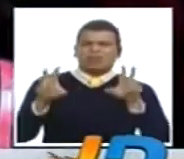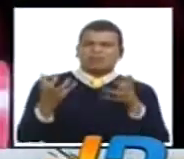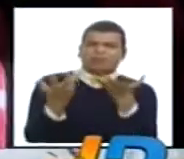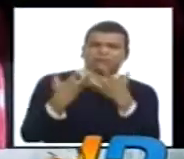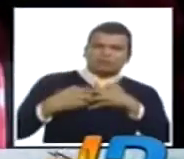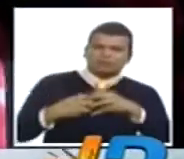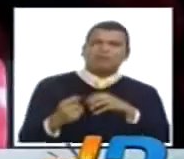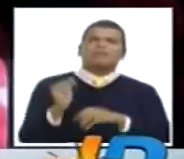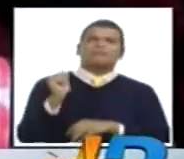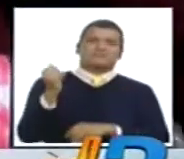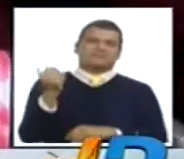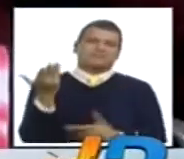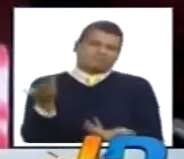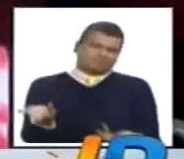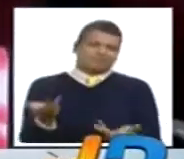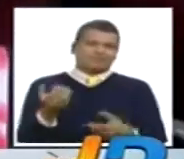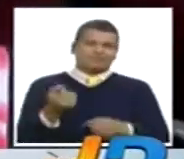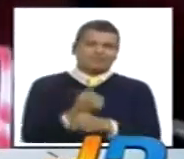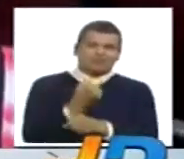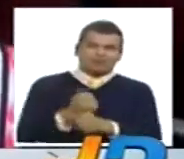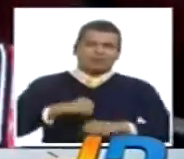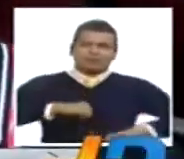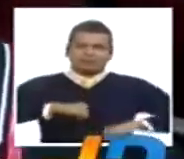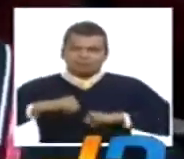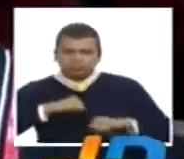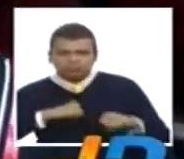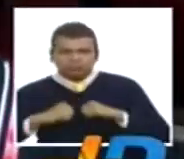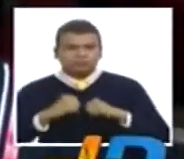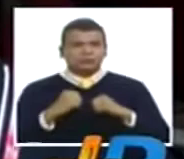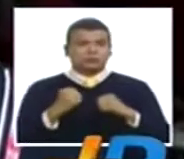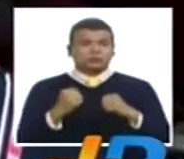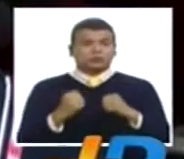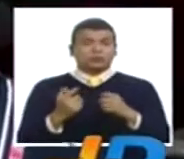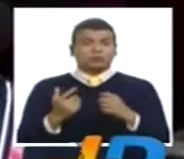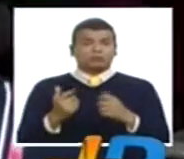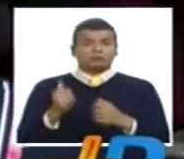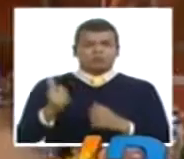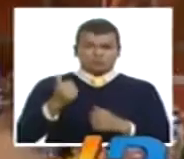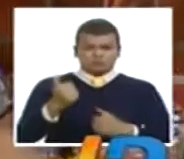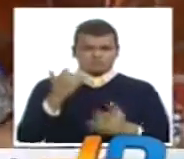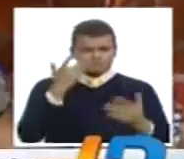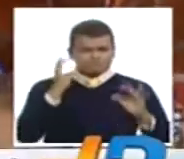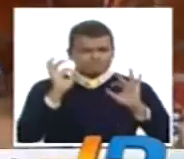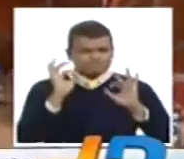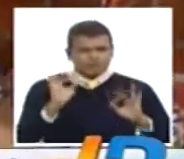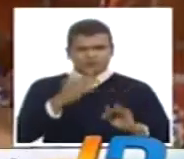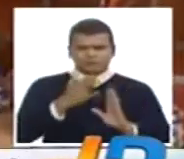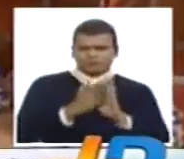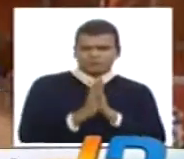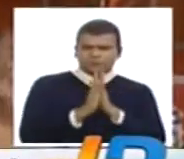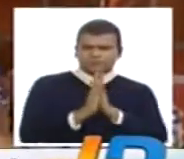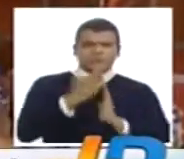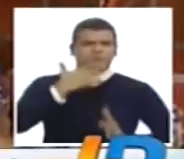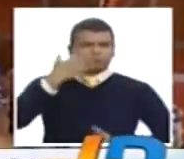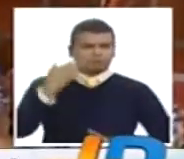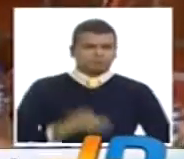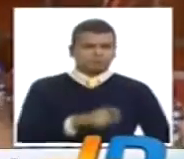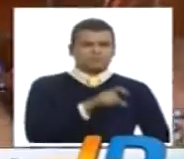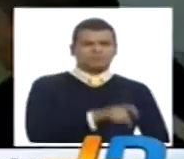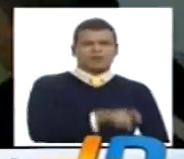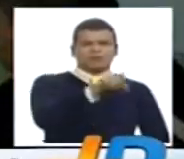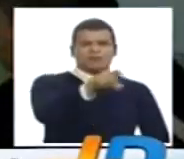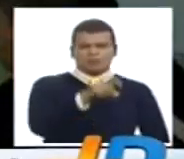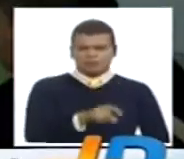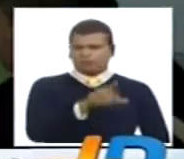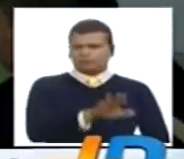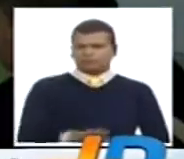empresarial y pues es muy sana, es muy honesta. El aspirante político continuará recorriendo los municipios del norte